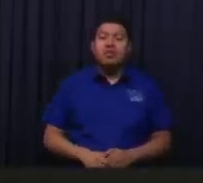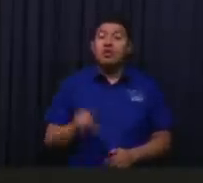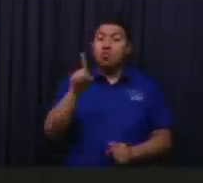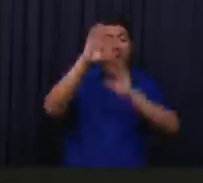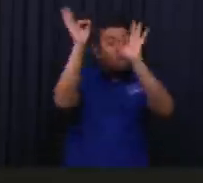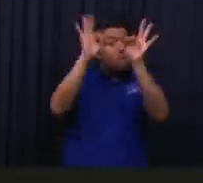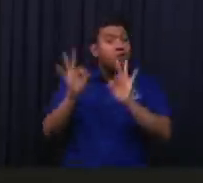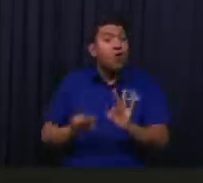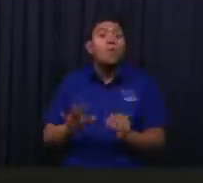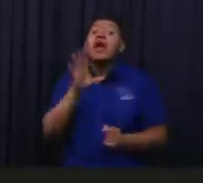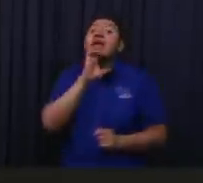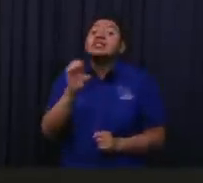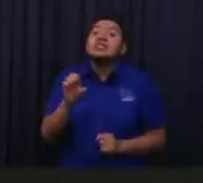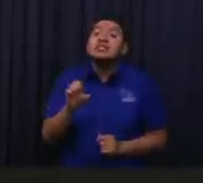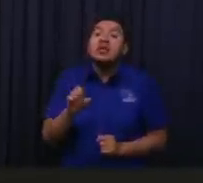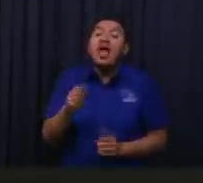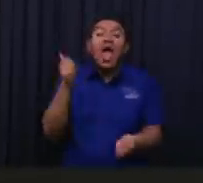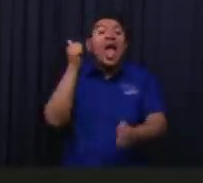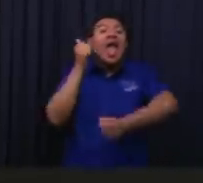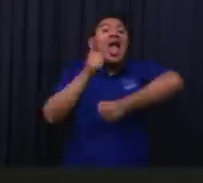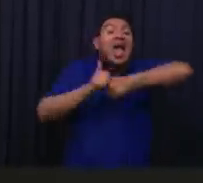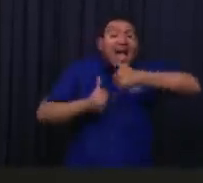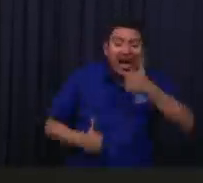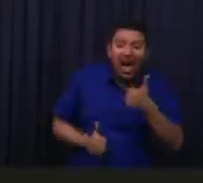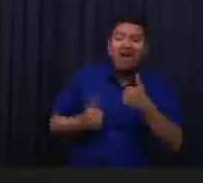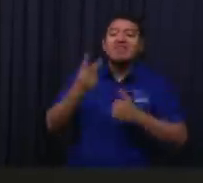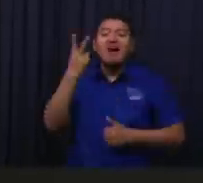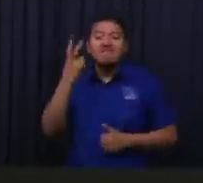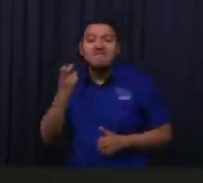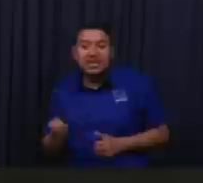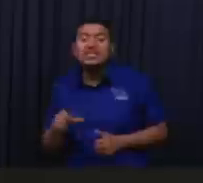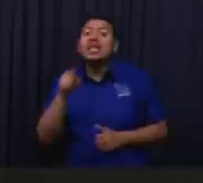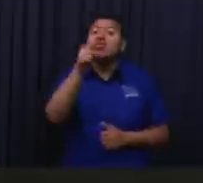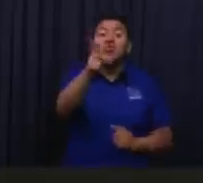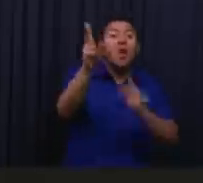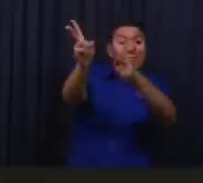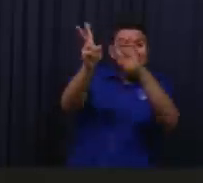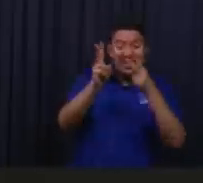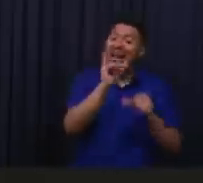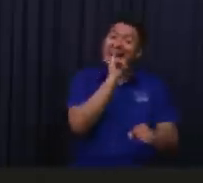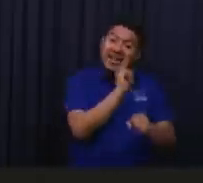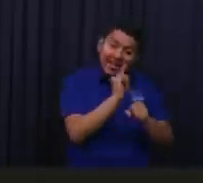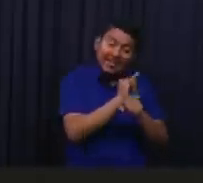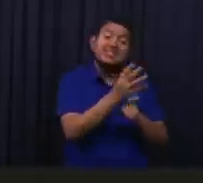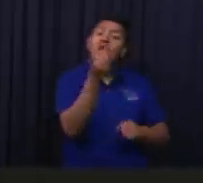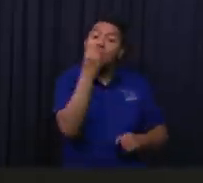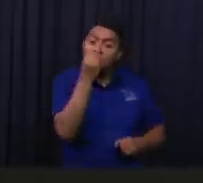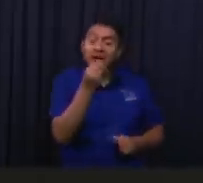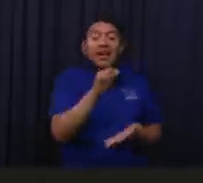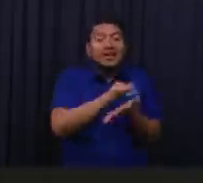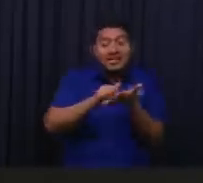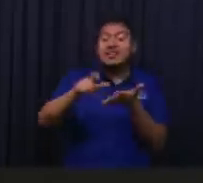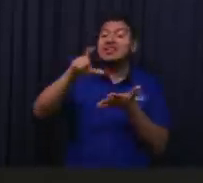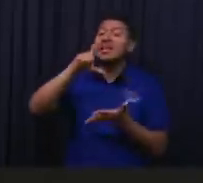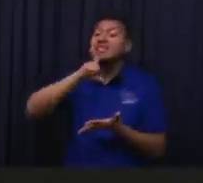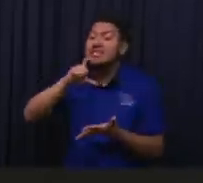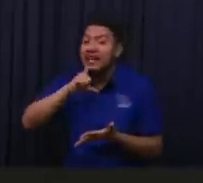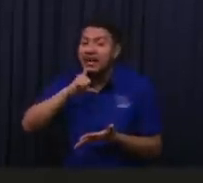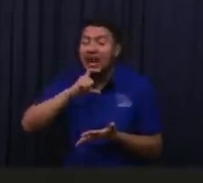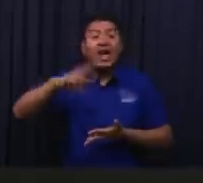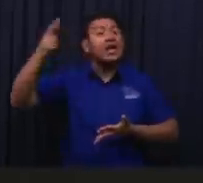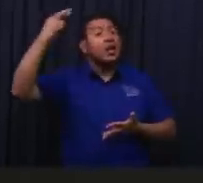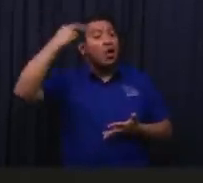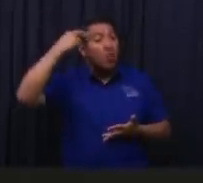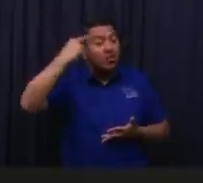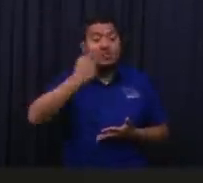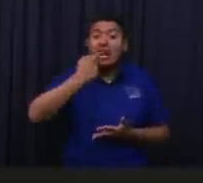voy a proteger es que cada vez que tú vengas a la Santa Cena, cada vez que vengas y